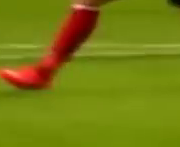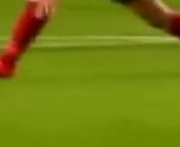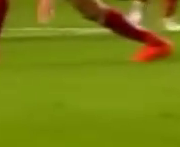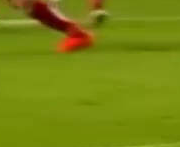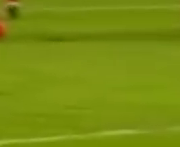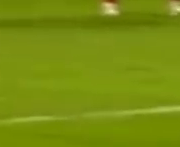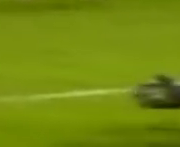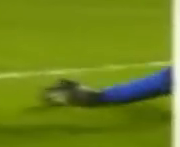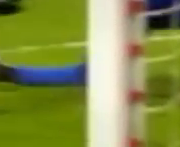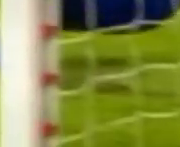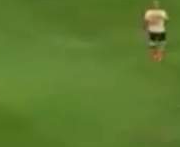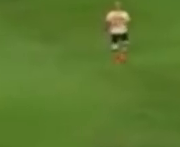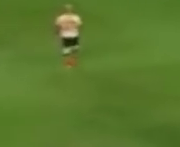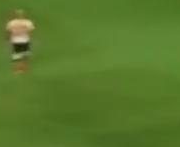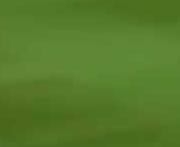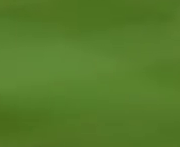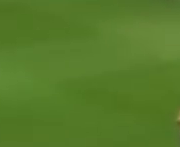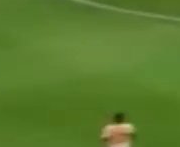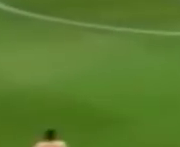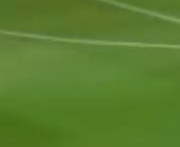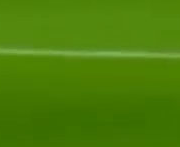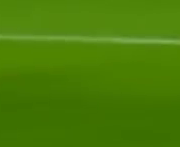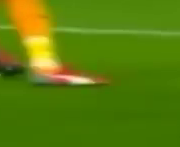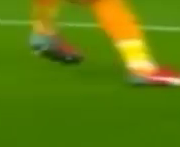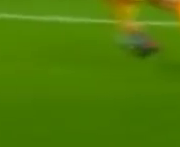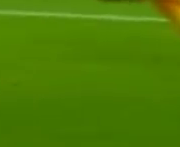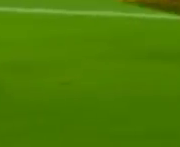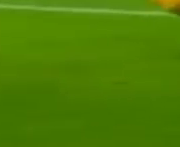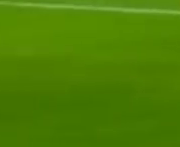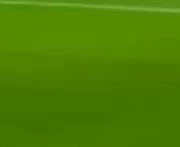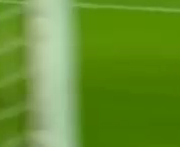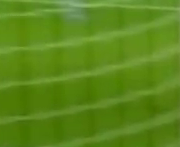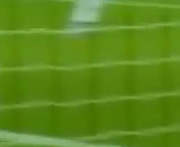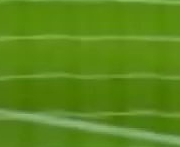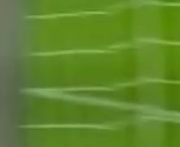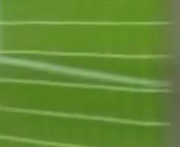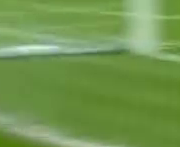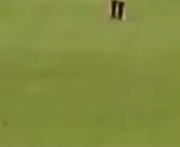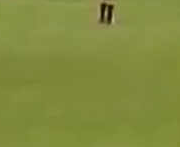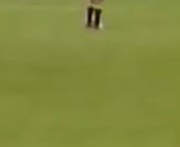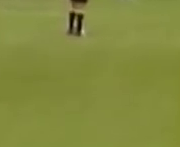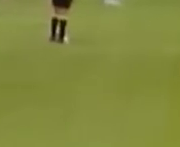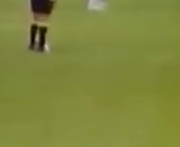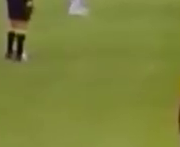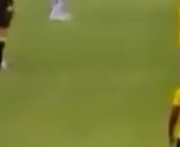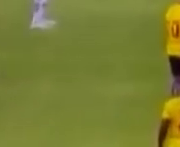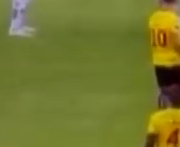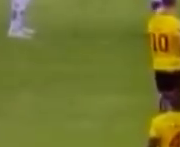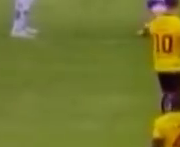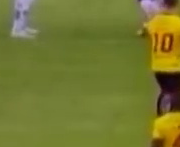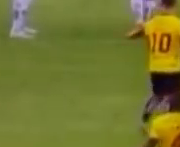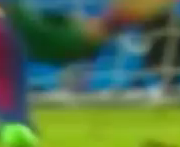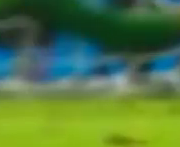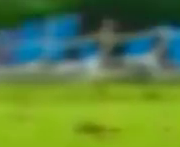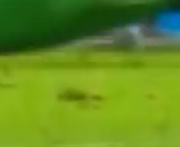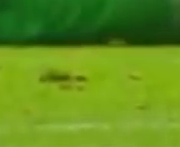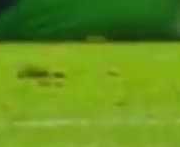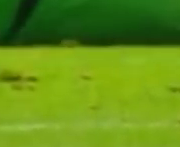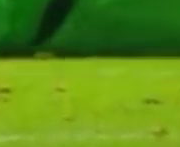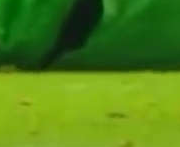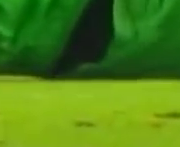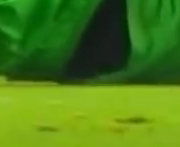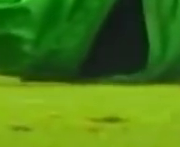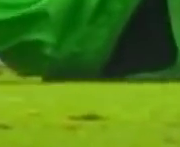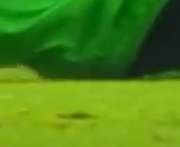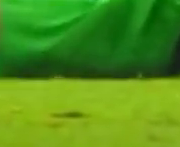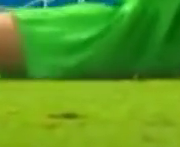El desfile nos mostró piezas bien estructuradas, sensuales y elegantes, inspiradas en la mujer que disfruta del buen